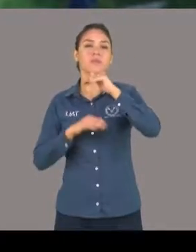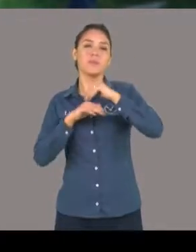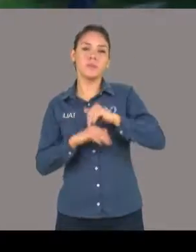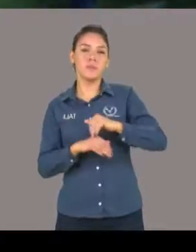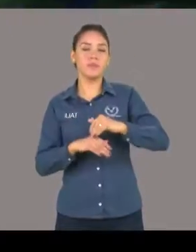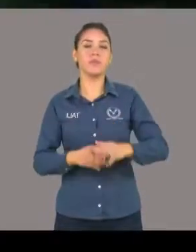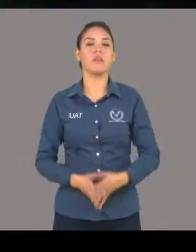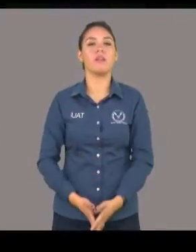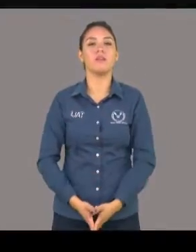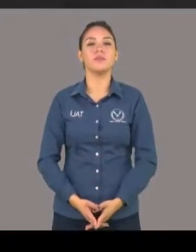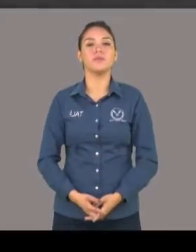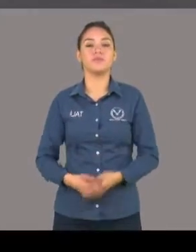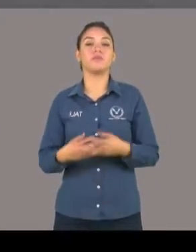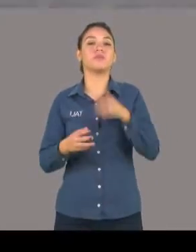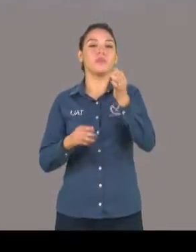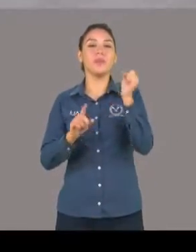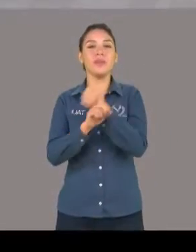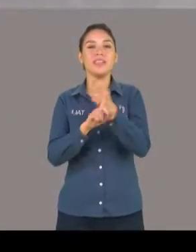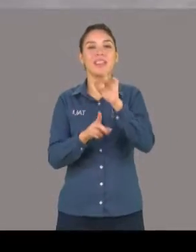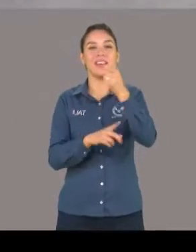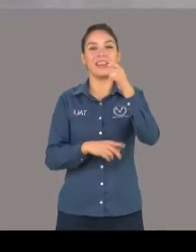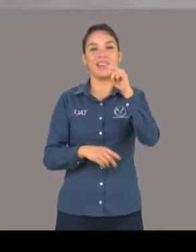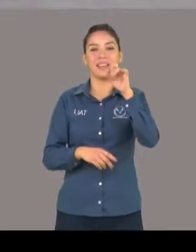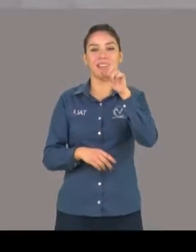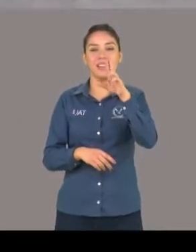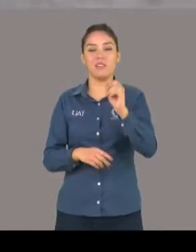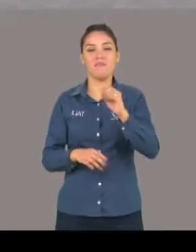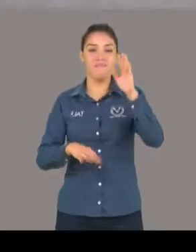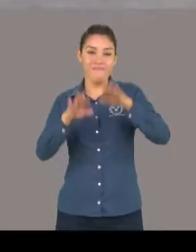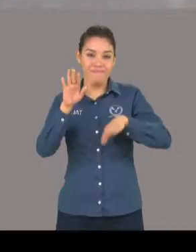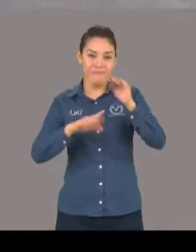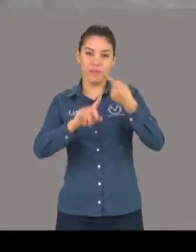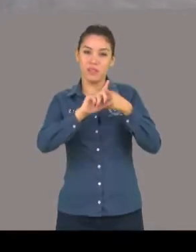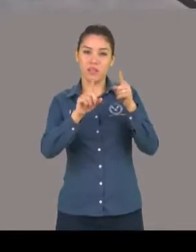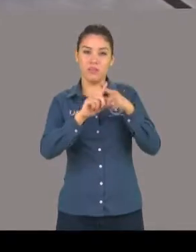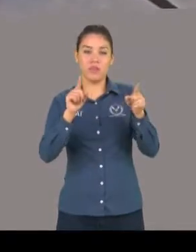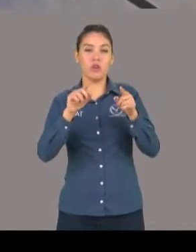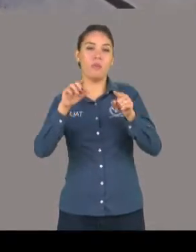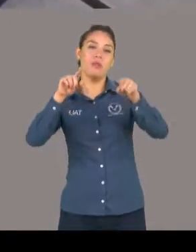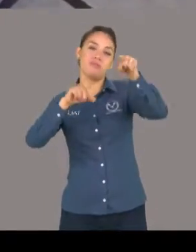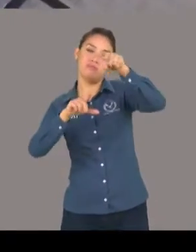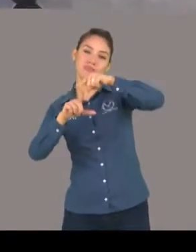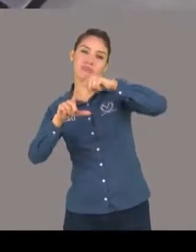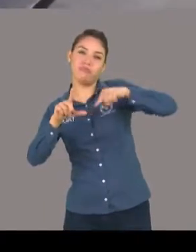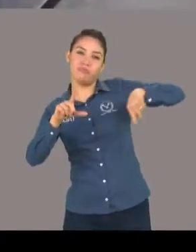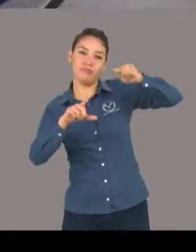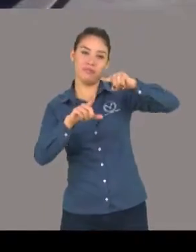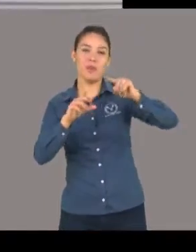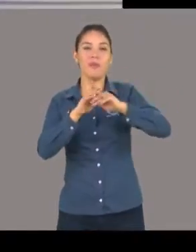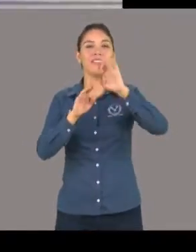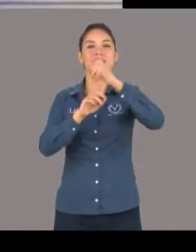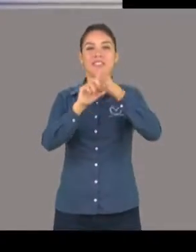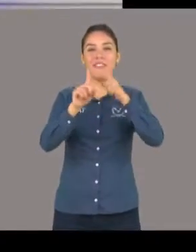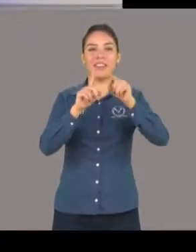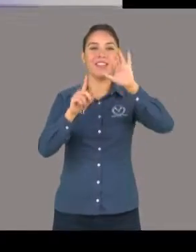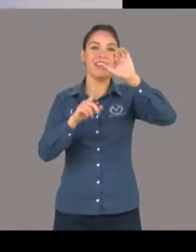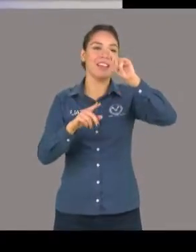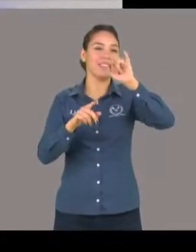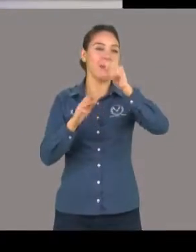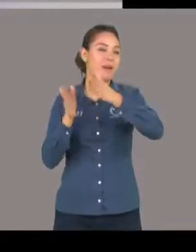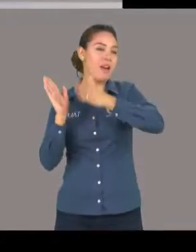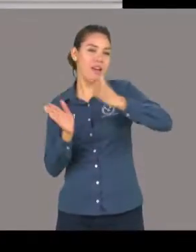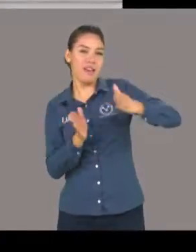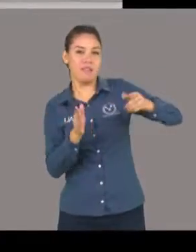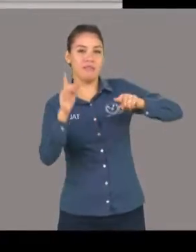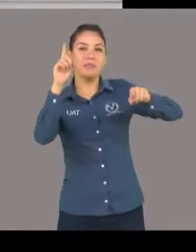no nos percibimos. La violencia de género puede describirse en un ciclo con etapas que de alguna manera